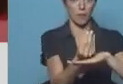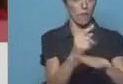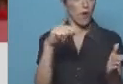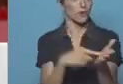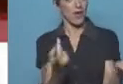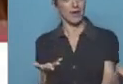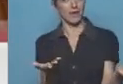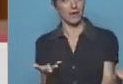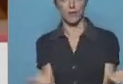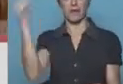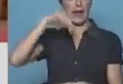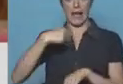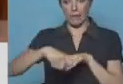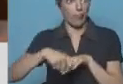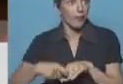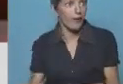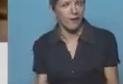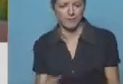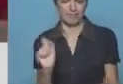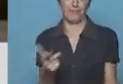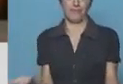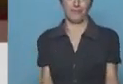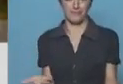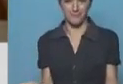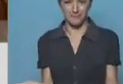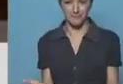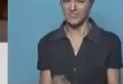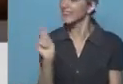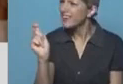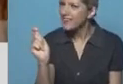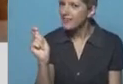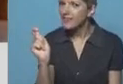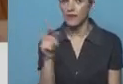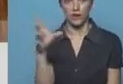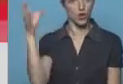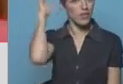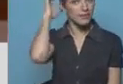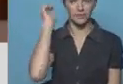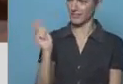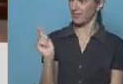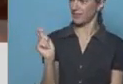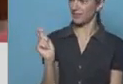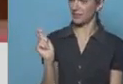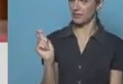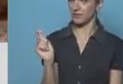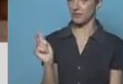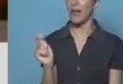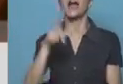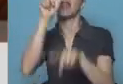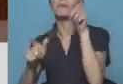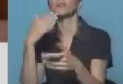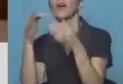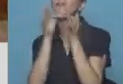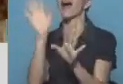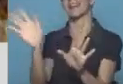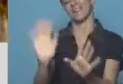no me viene a hacer las uñas acá a Gallegos? ¿Viste? Bueno, me van a salir un poco. ¿Qué? ¿Usa rodetes? No, ¿quién? La persona con la que hablaba. No, claro. no